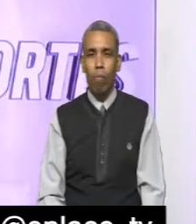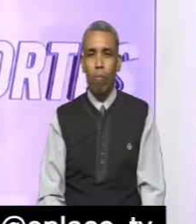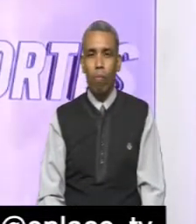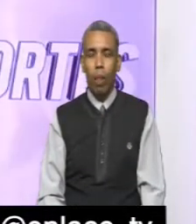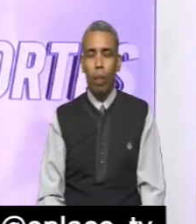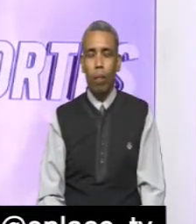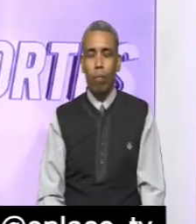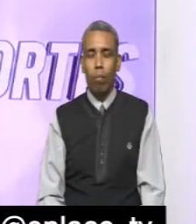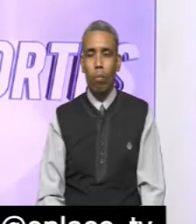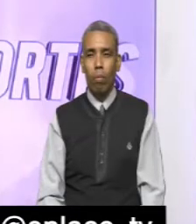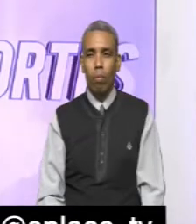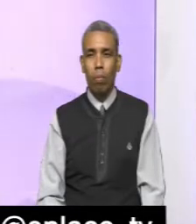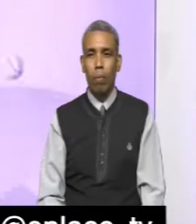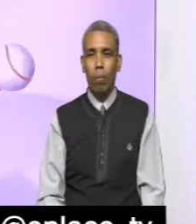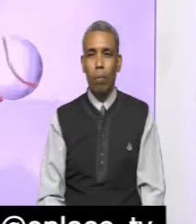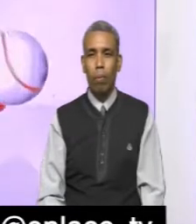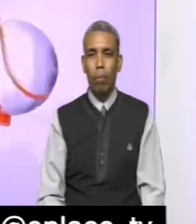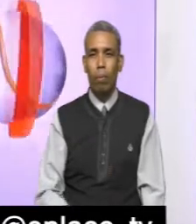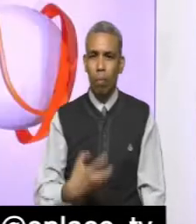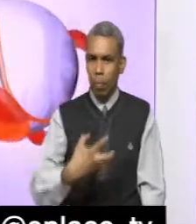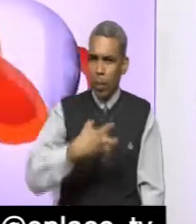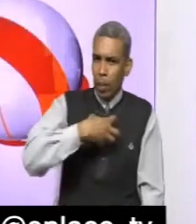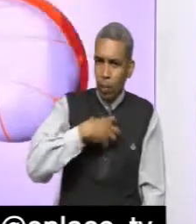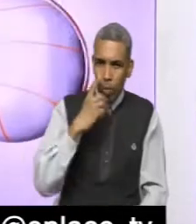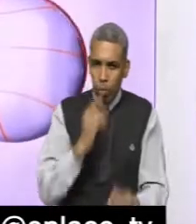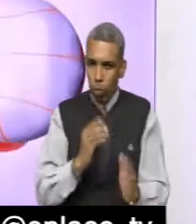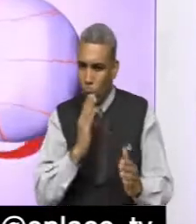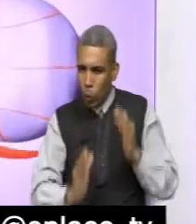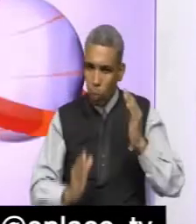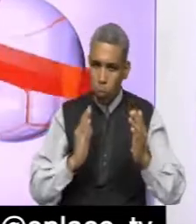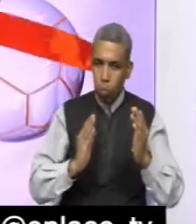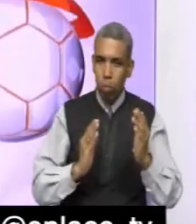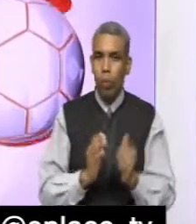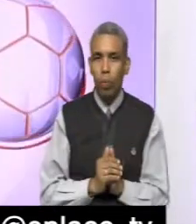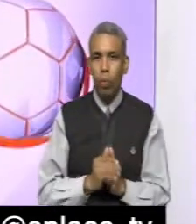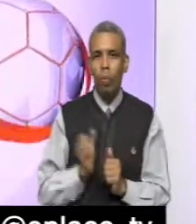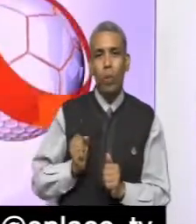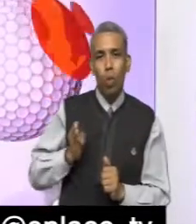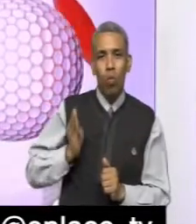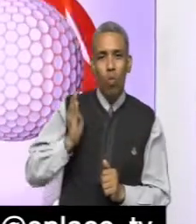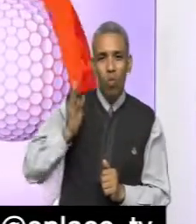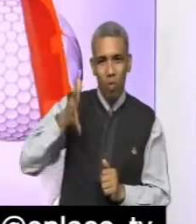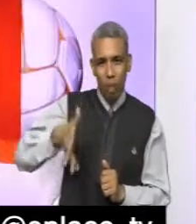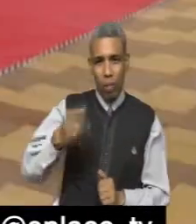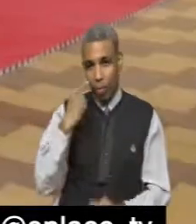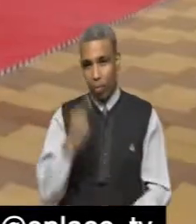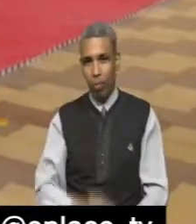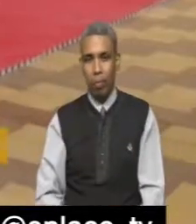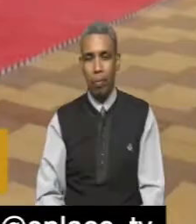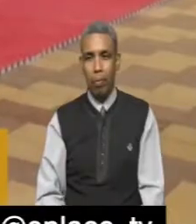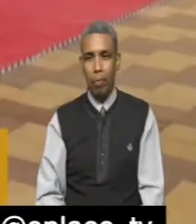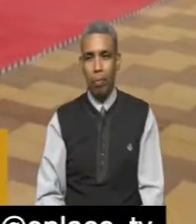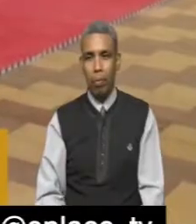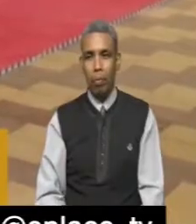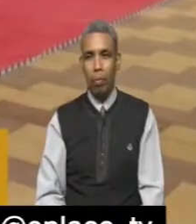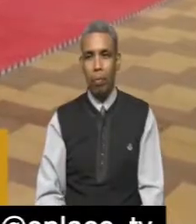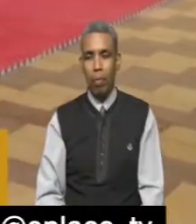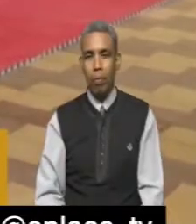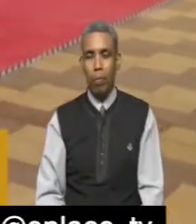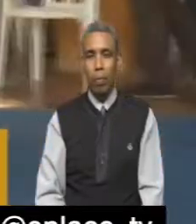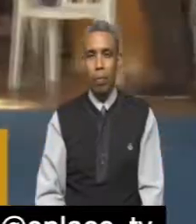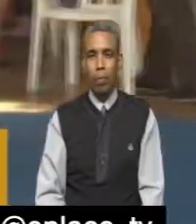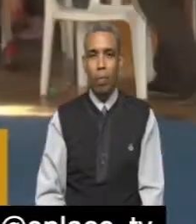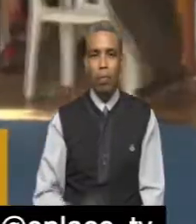cumplió con éxito el campeonato de taekwondo que se realizó el fin de semana en el Club Infantas. Se cumplió durante el fin de semana en el